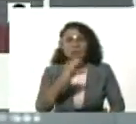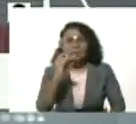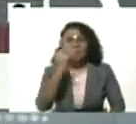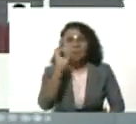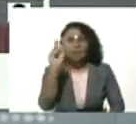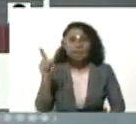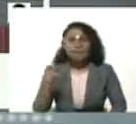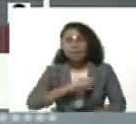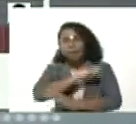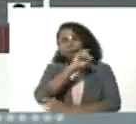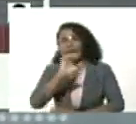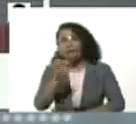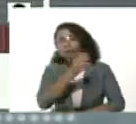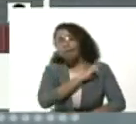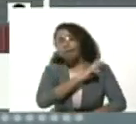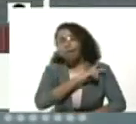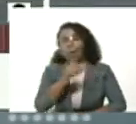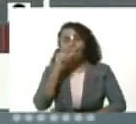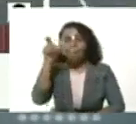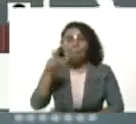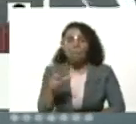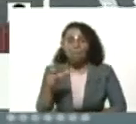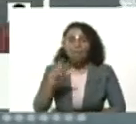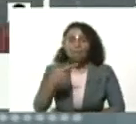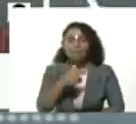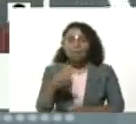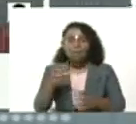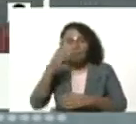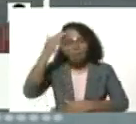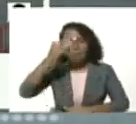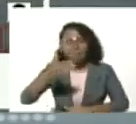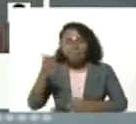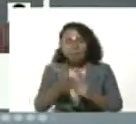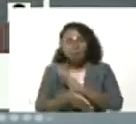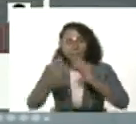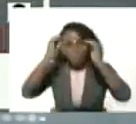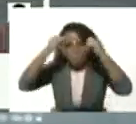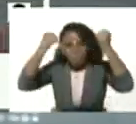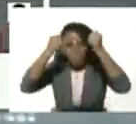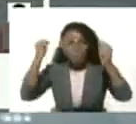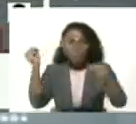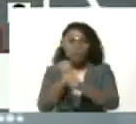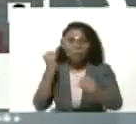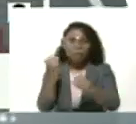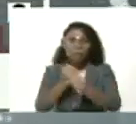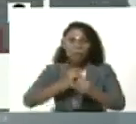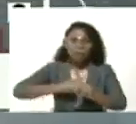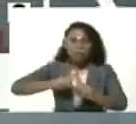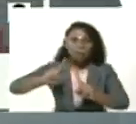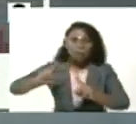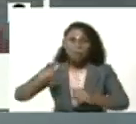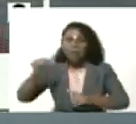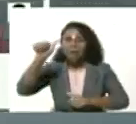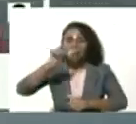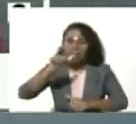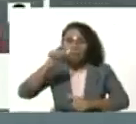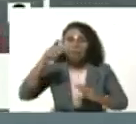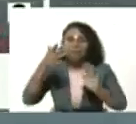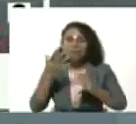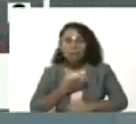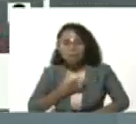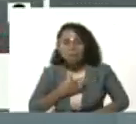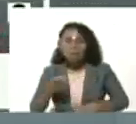división Héctor Mora, con la milicia, con los trabajadores de la hidrológica, de la alcaldía, de